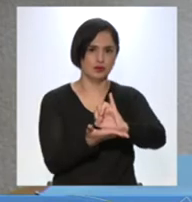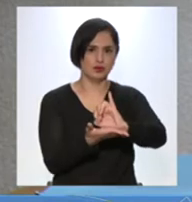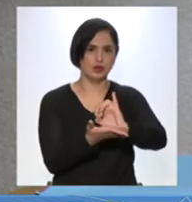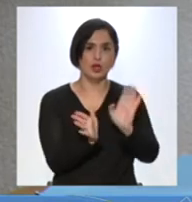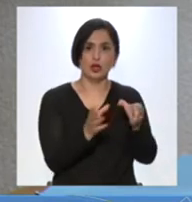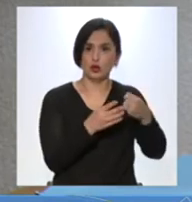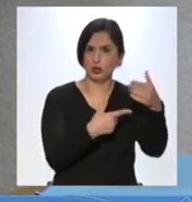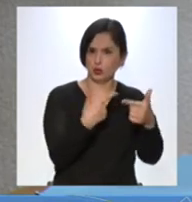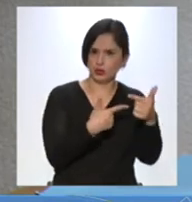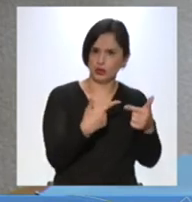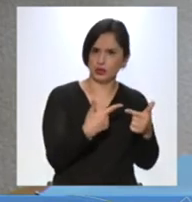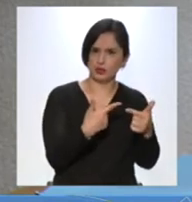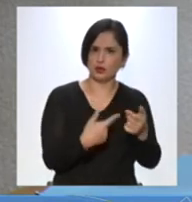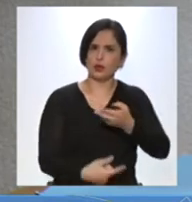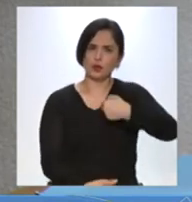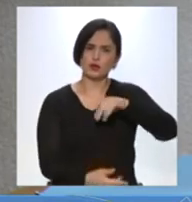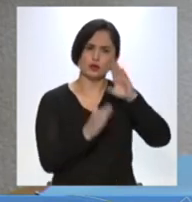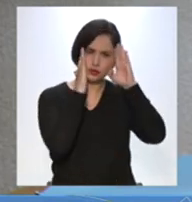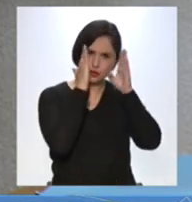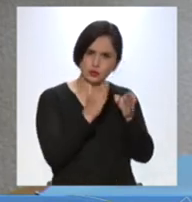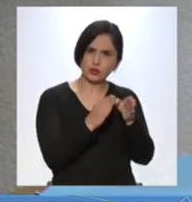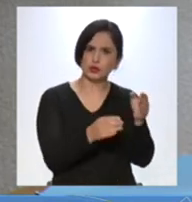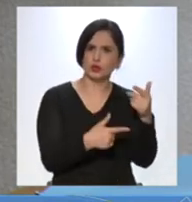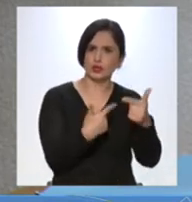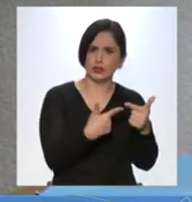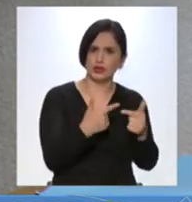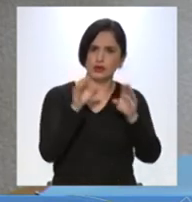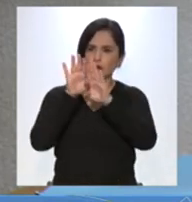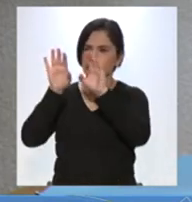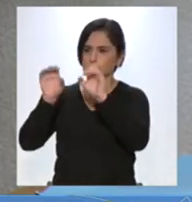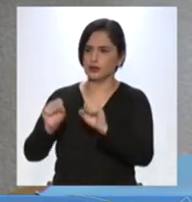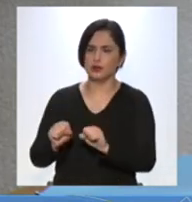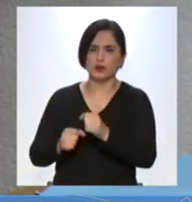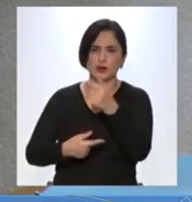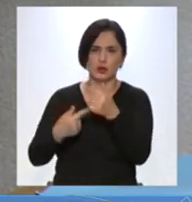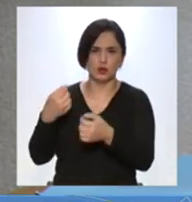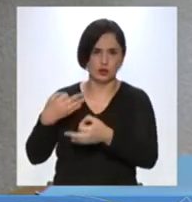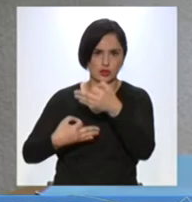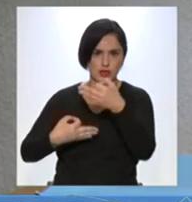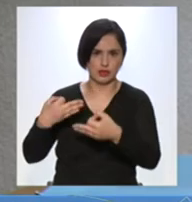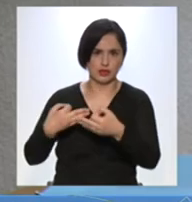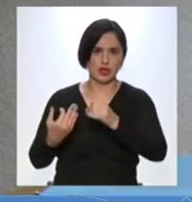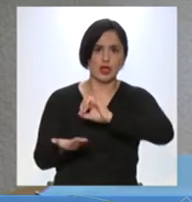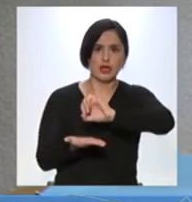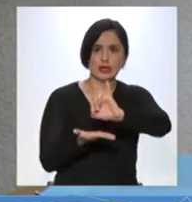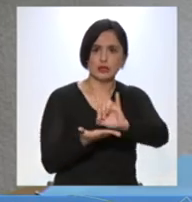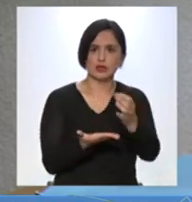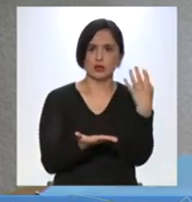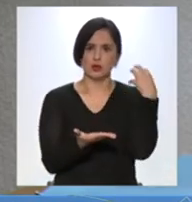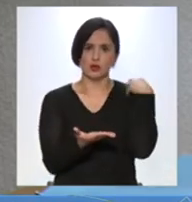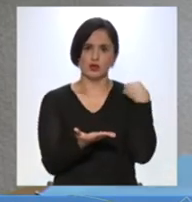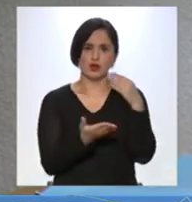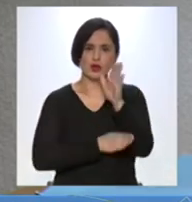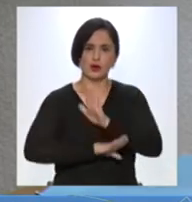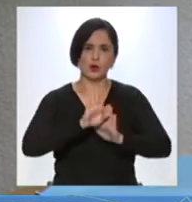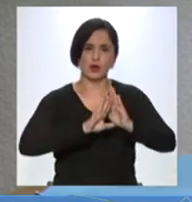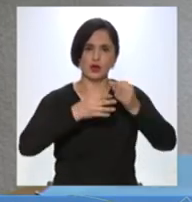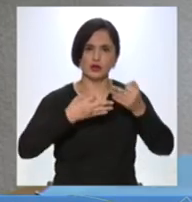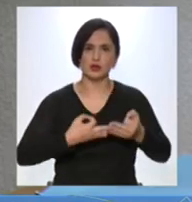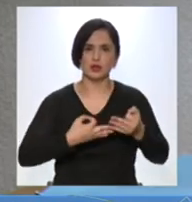partidos, los que nos dedicamos a la política, el sistema de justicia, las instituciones encargadas de velar por la